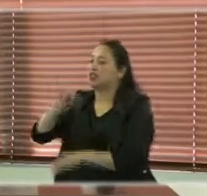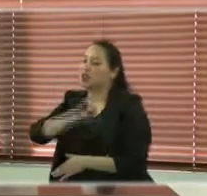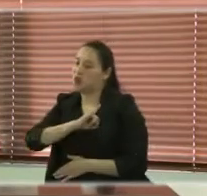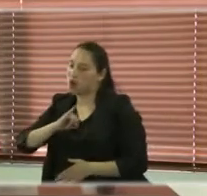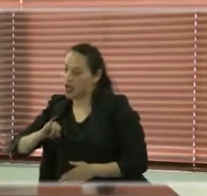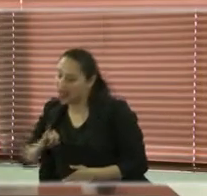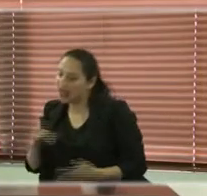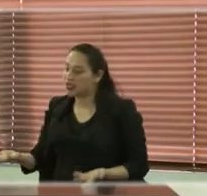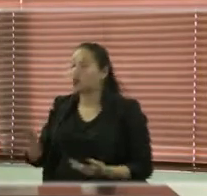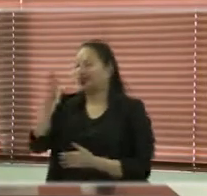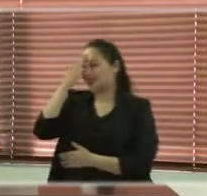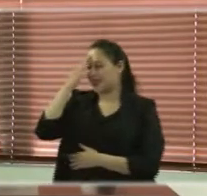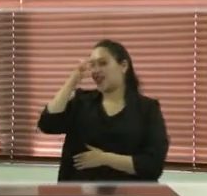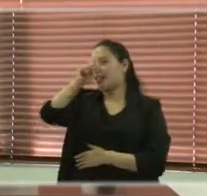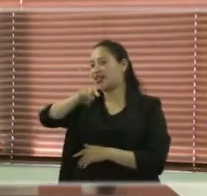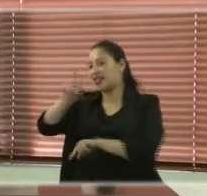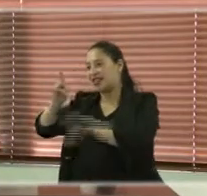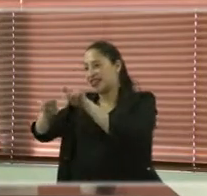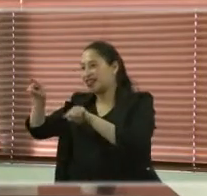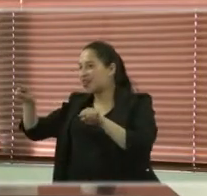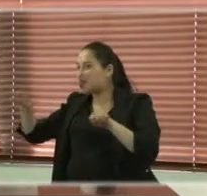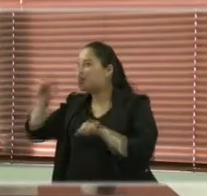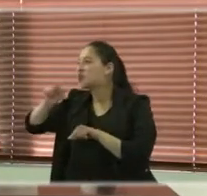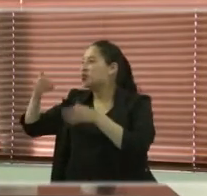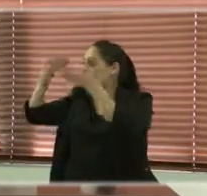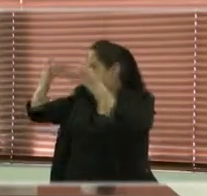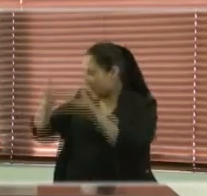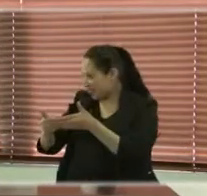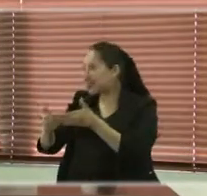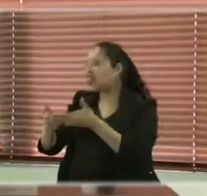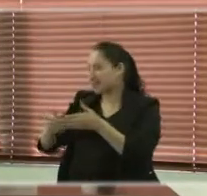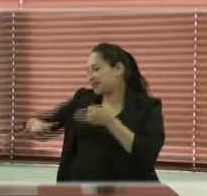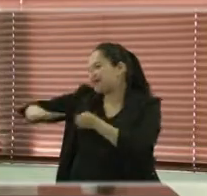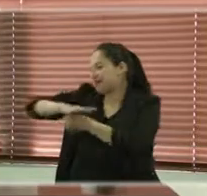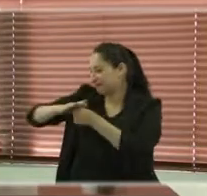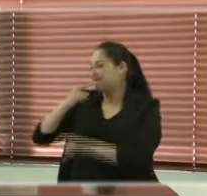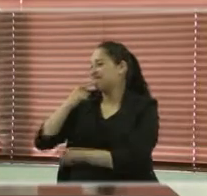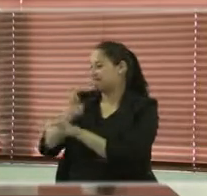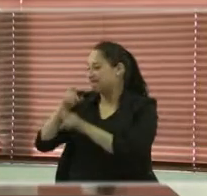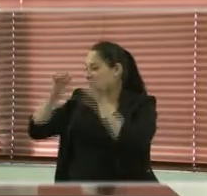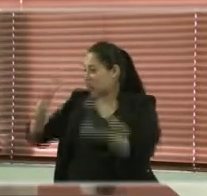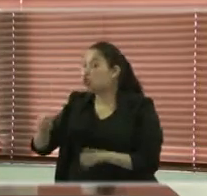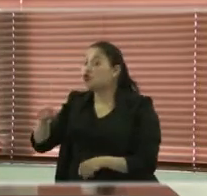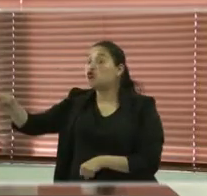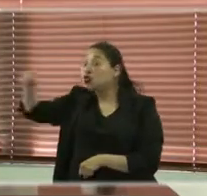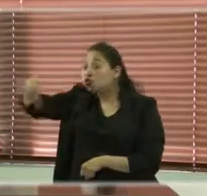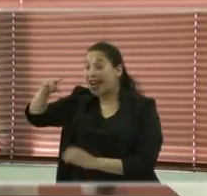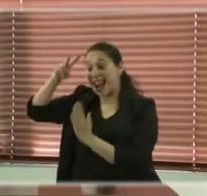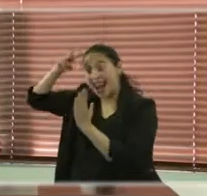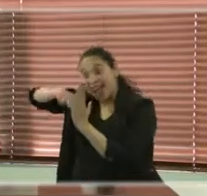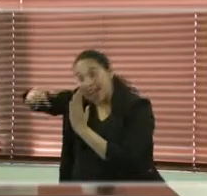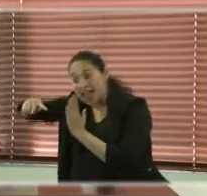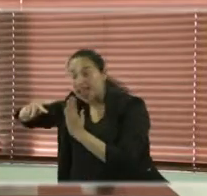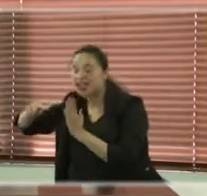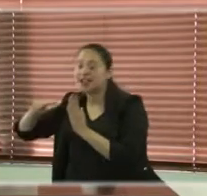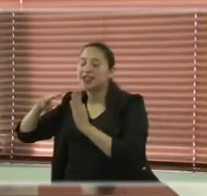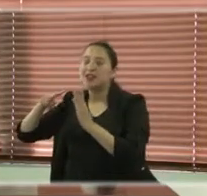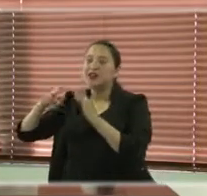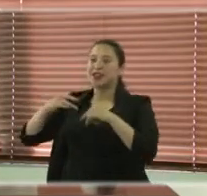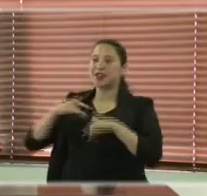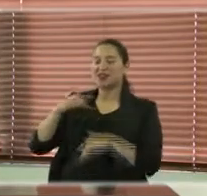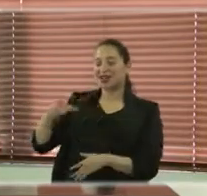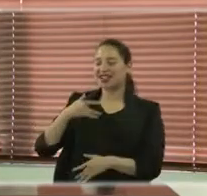personas con discapacidad yo yo estoy segura que que aquí si ustedes leen se van a identificar por lo menos con uno o